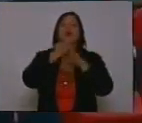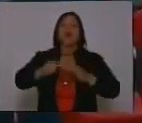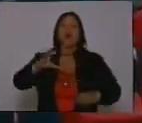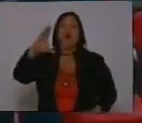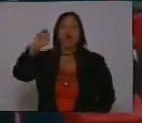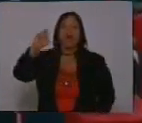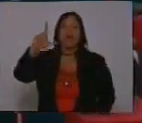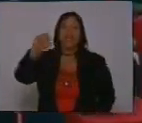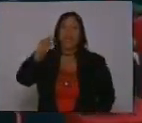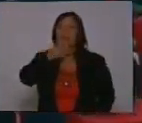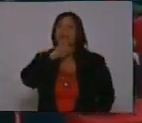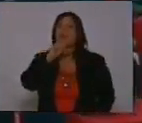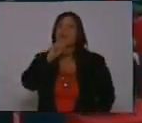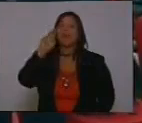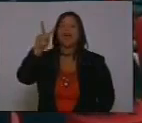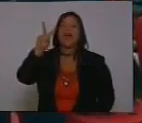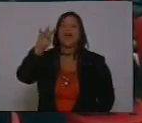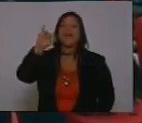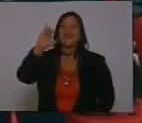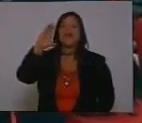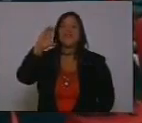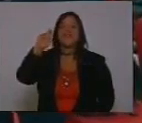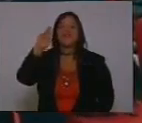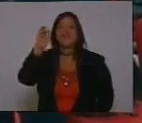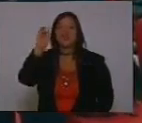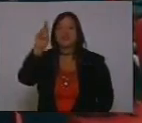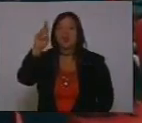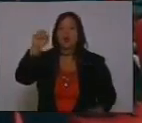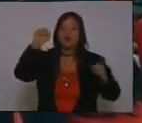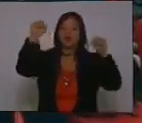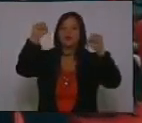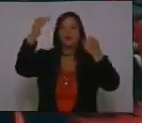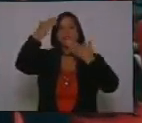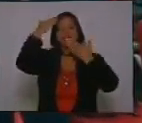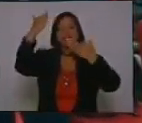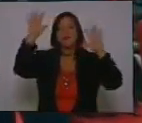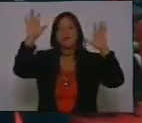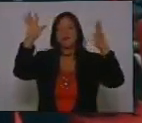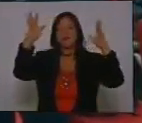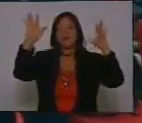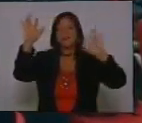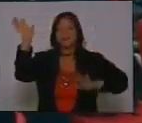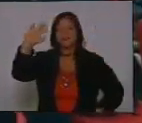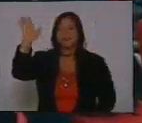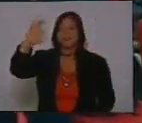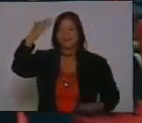Falcón, constituyente Víctor Clark.